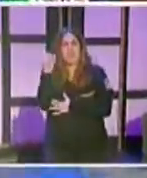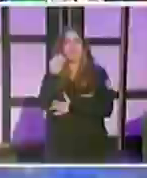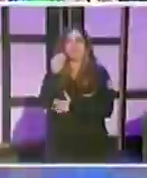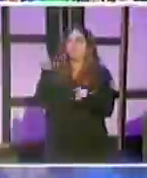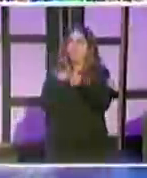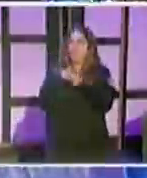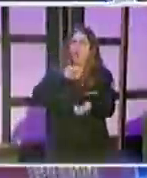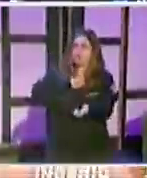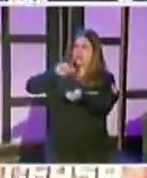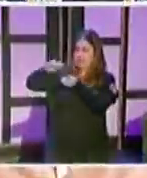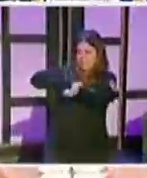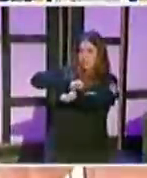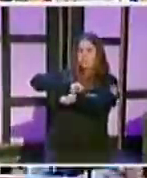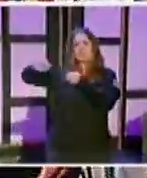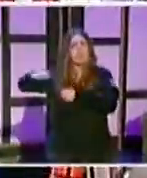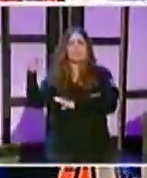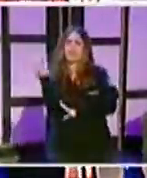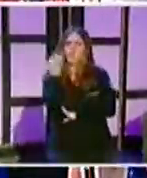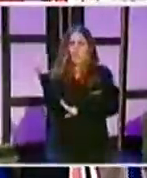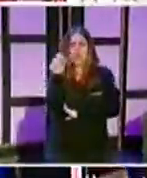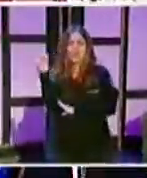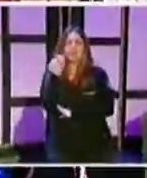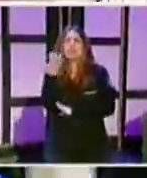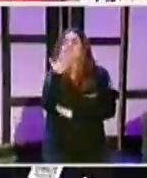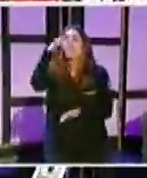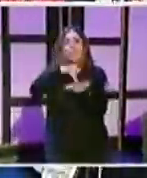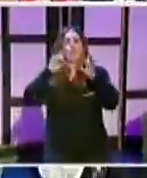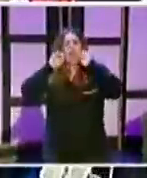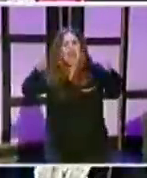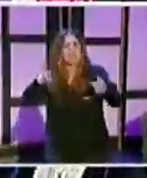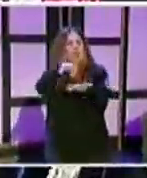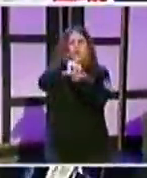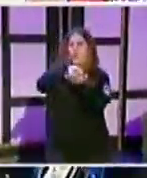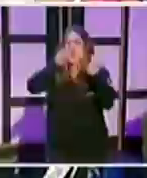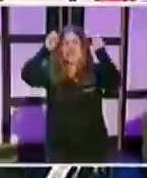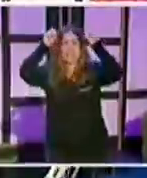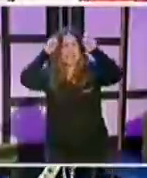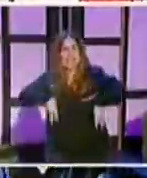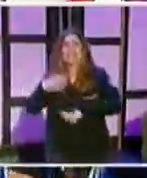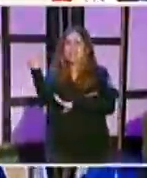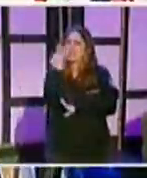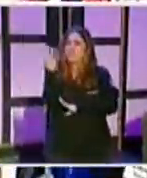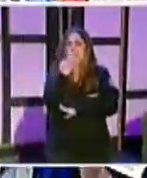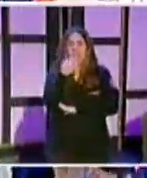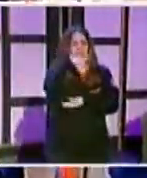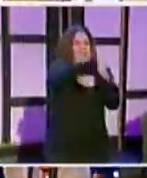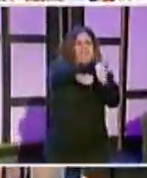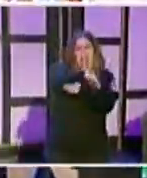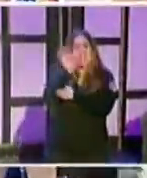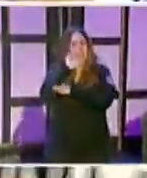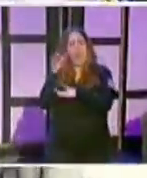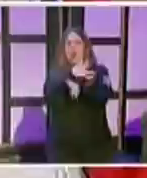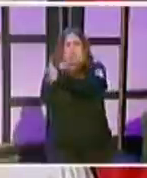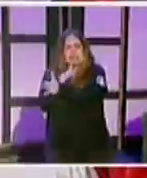andan recetando. Es un caso sin dudar, oh, sea en la calle, sea en el